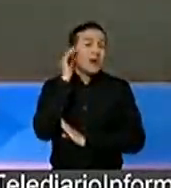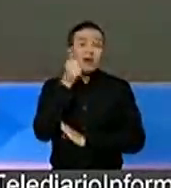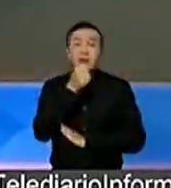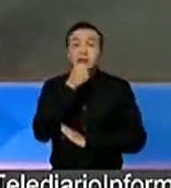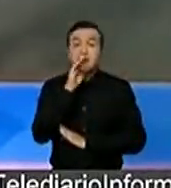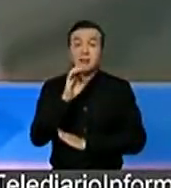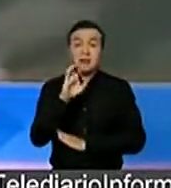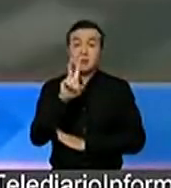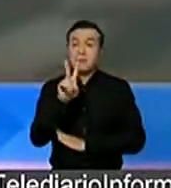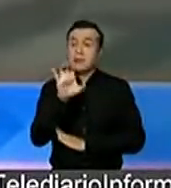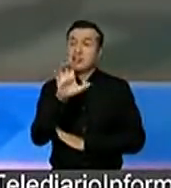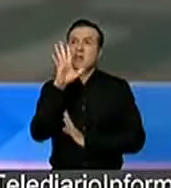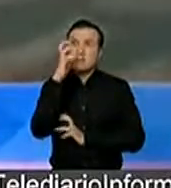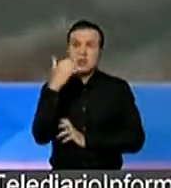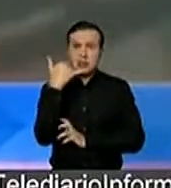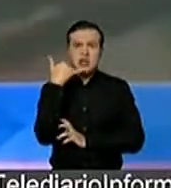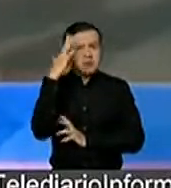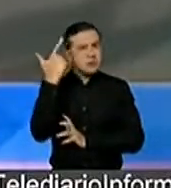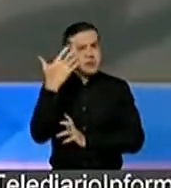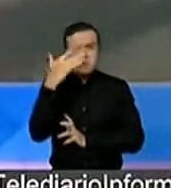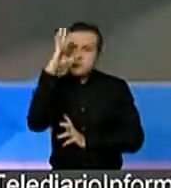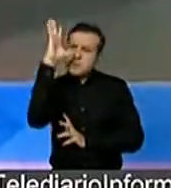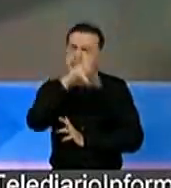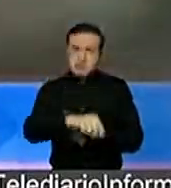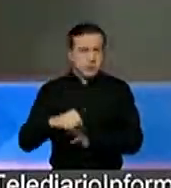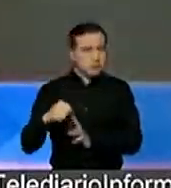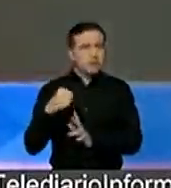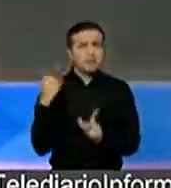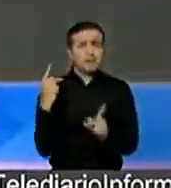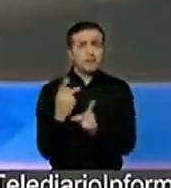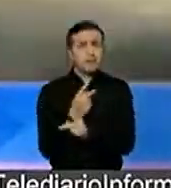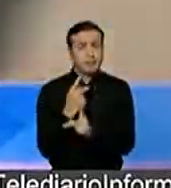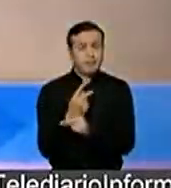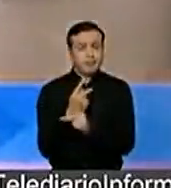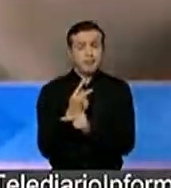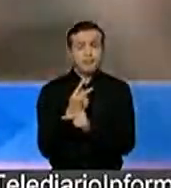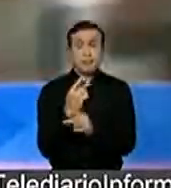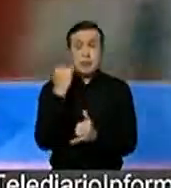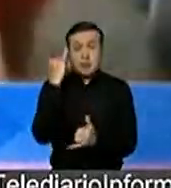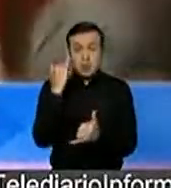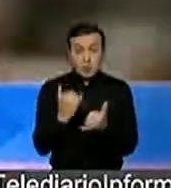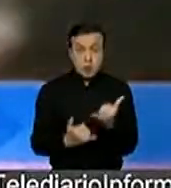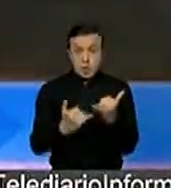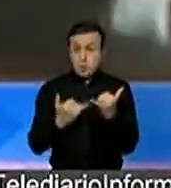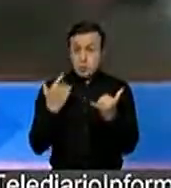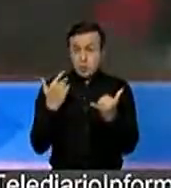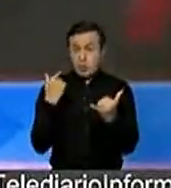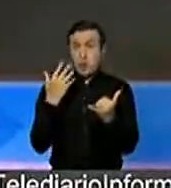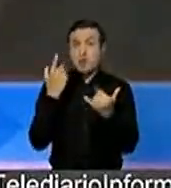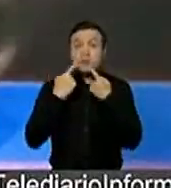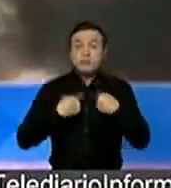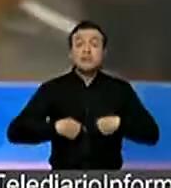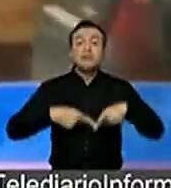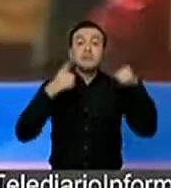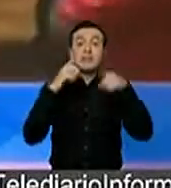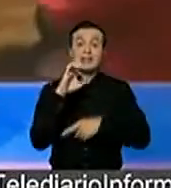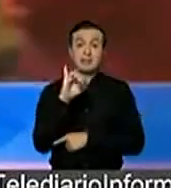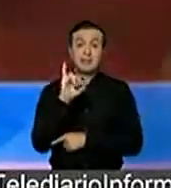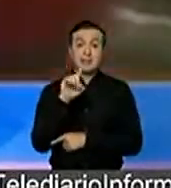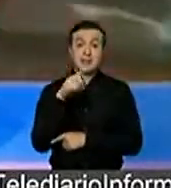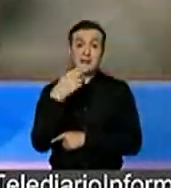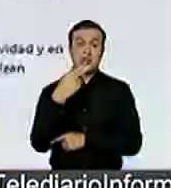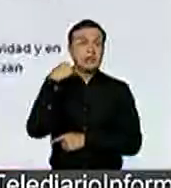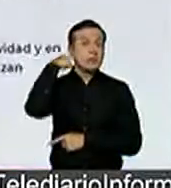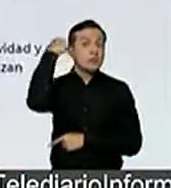su celular y la amenazaban. Al cierre de esta edición, la Relatoría para la Libertad de Expresión de la Comisión Interamericana de